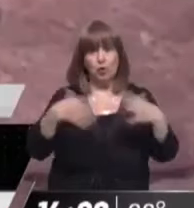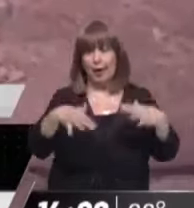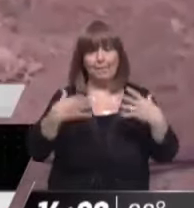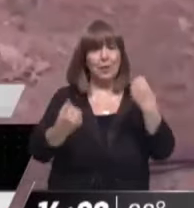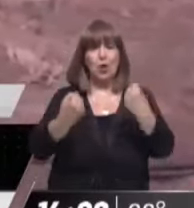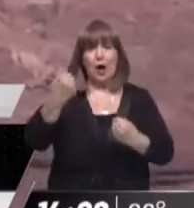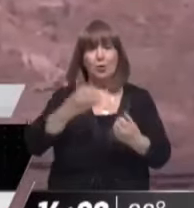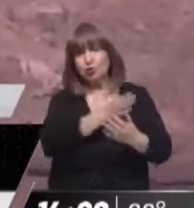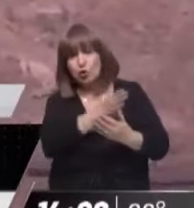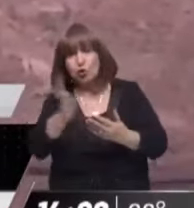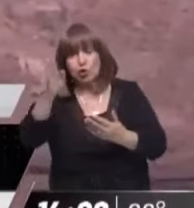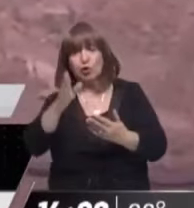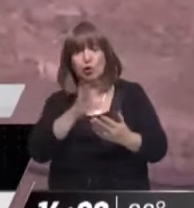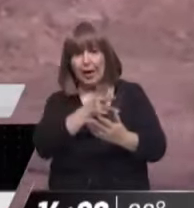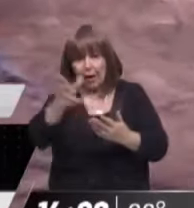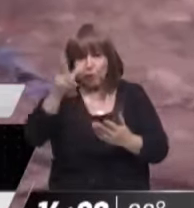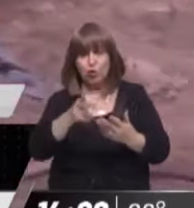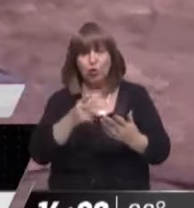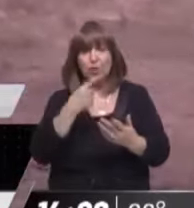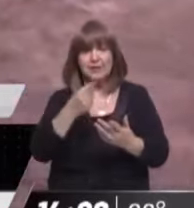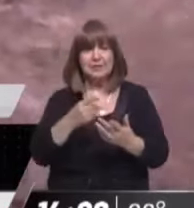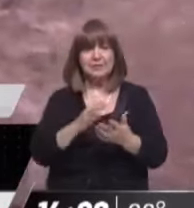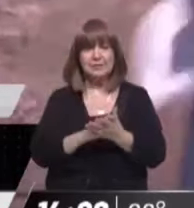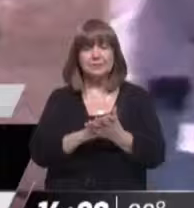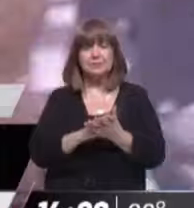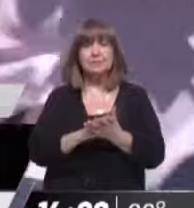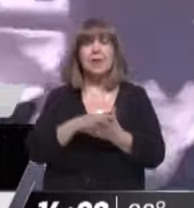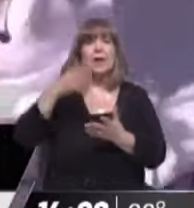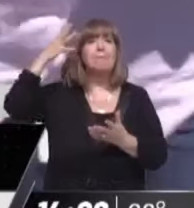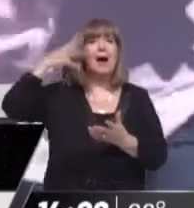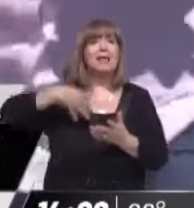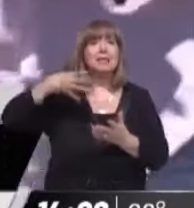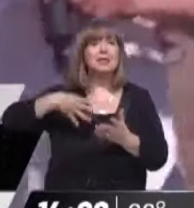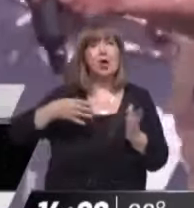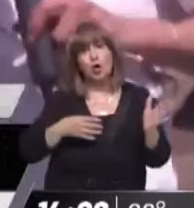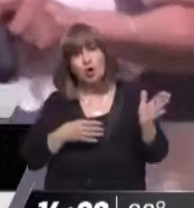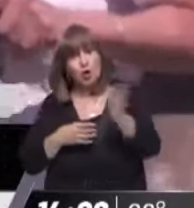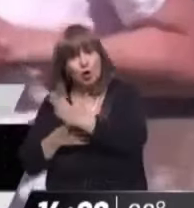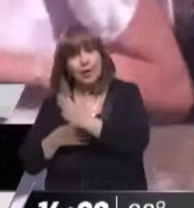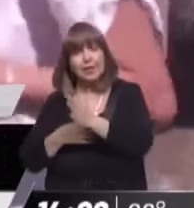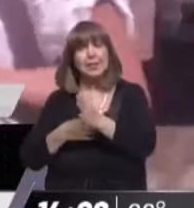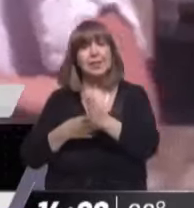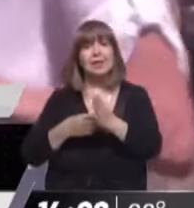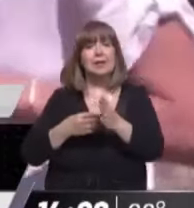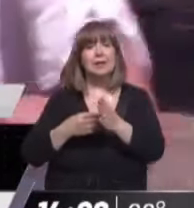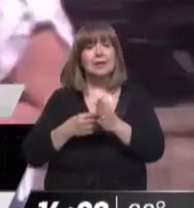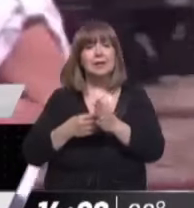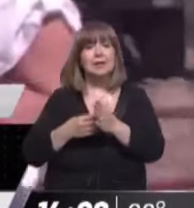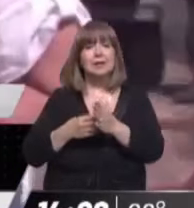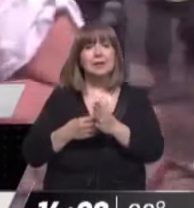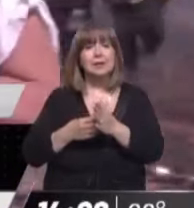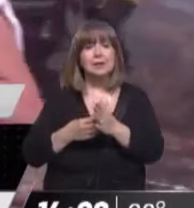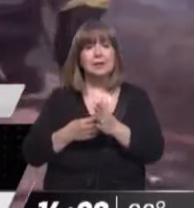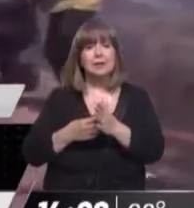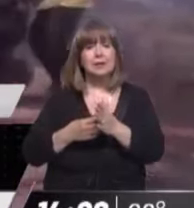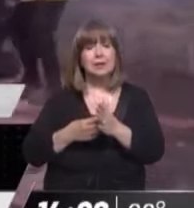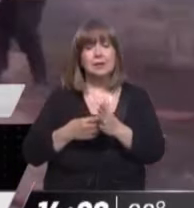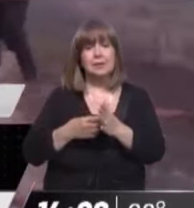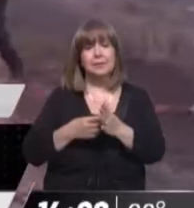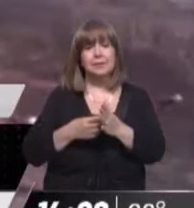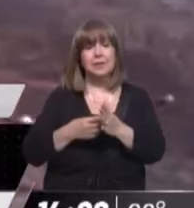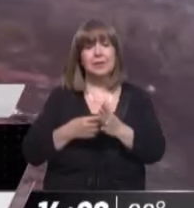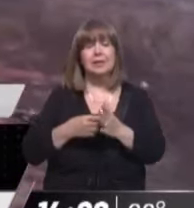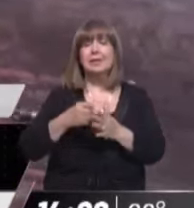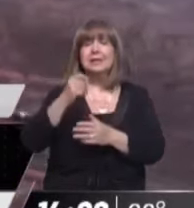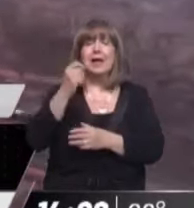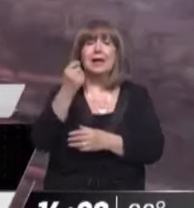Mirá el auto. Apartate, la fuerza del viento, como les decía recién, colabora muy, muy negativamente. Las llamas, en